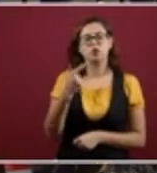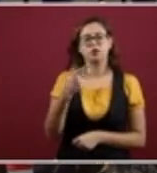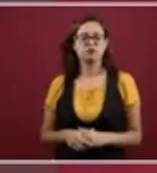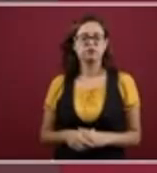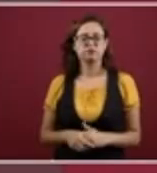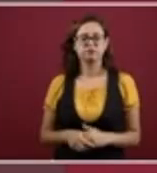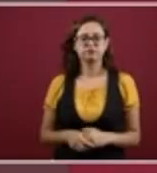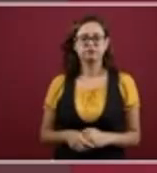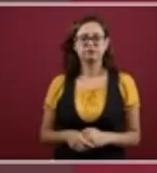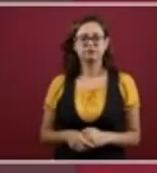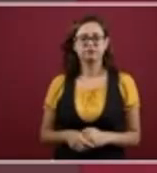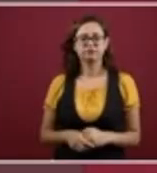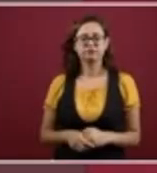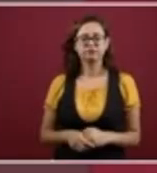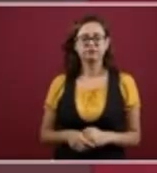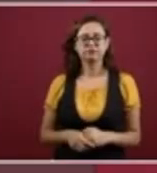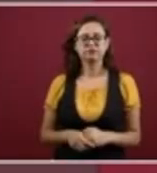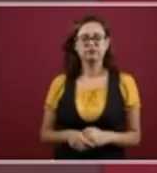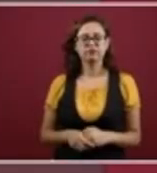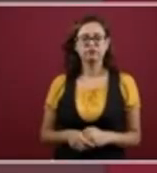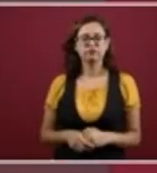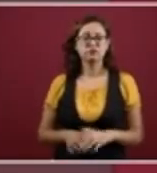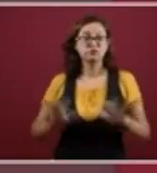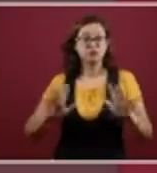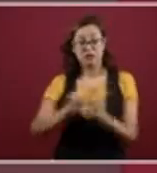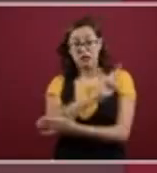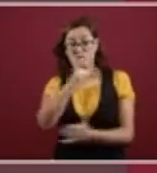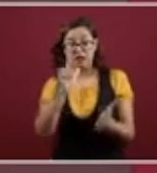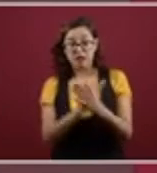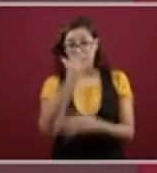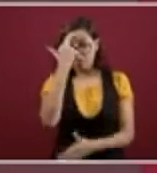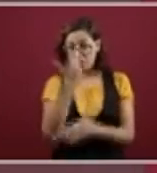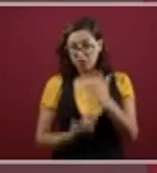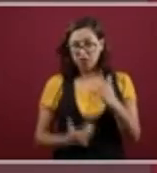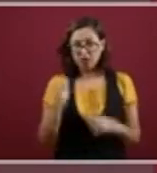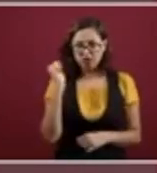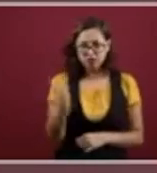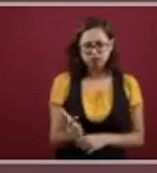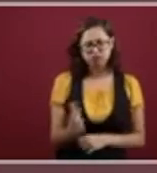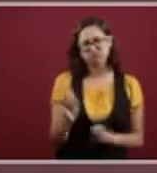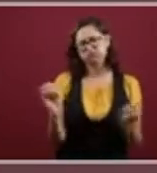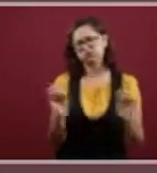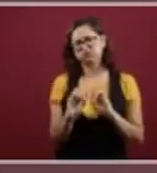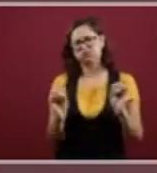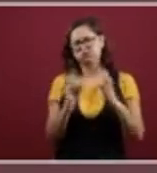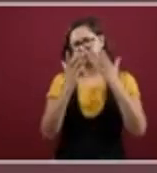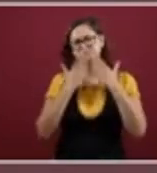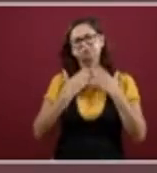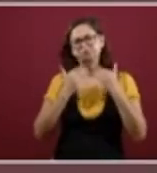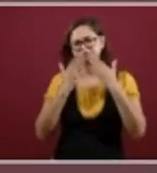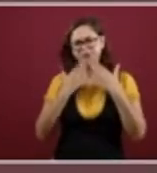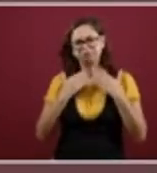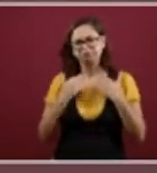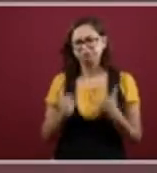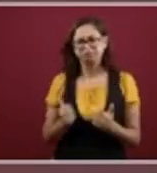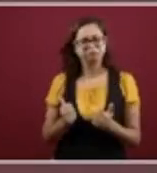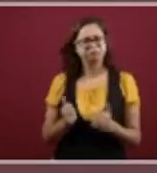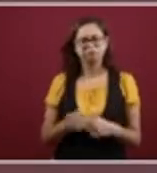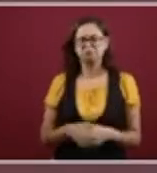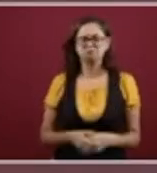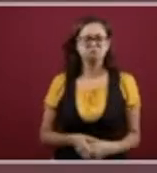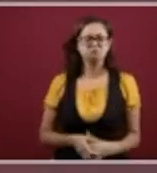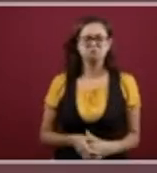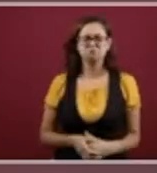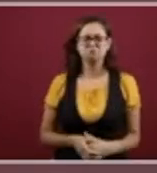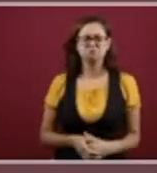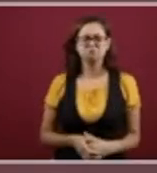hostigamiento, así como la sanción efectiva. Sobre la solicitud de amparo que interpuso el empresario chino-mexicano Zheng Li Yegong para evitar